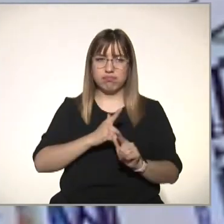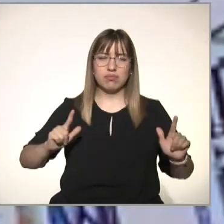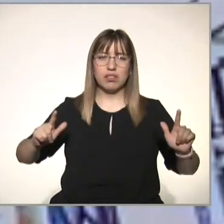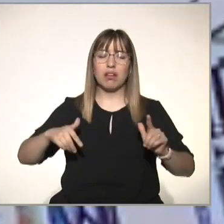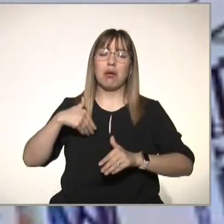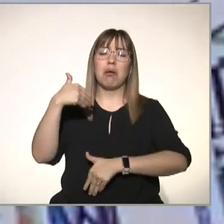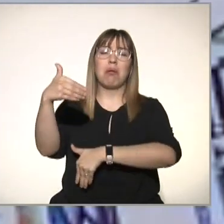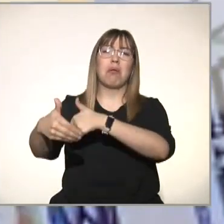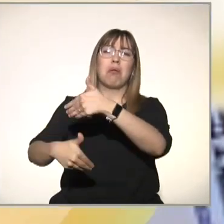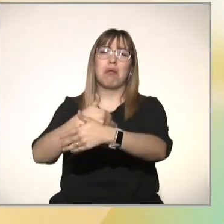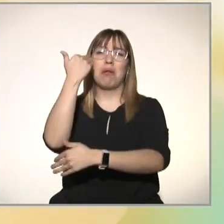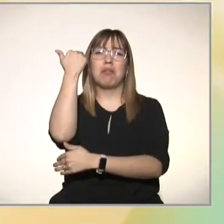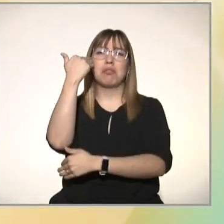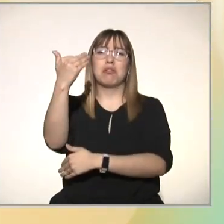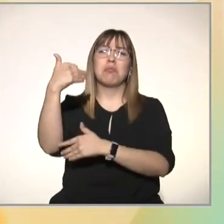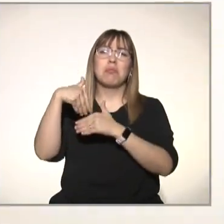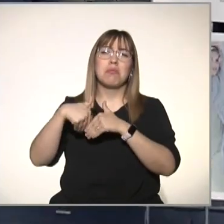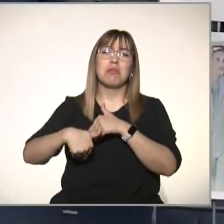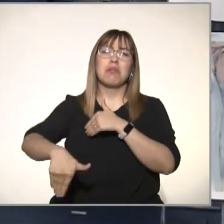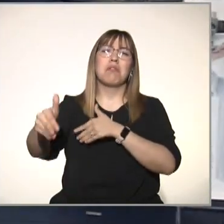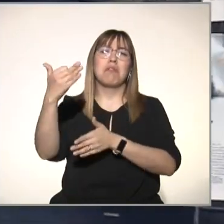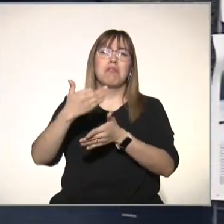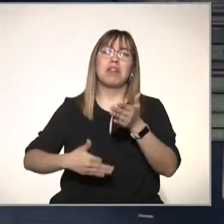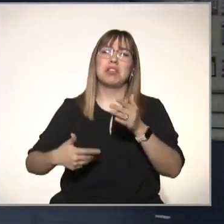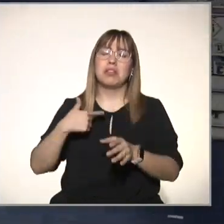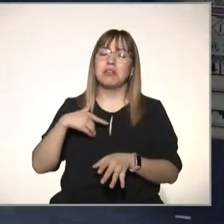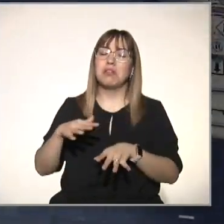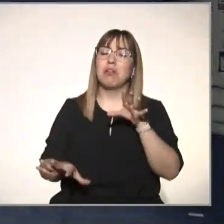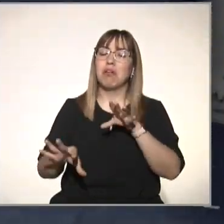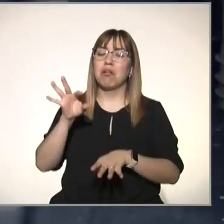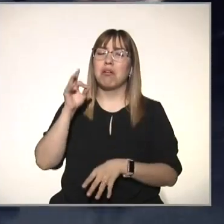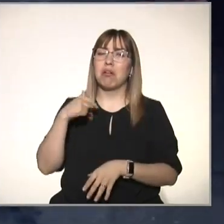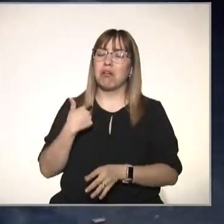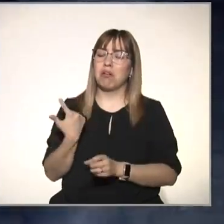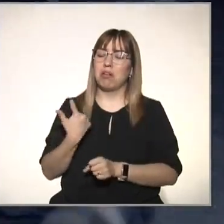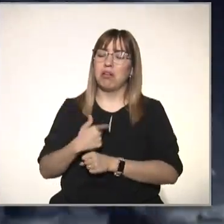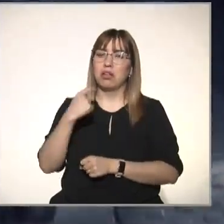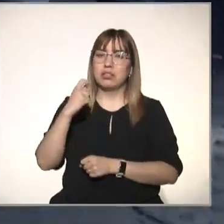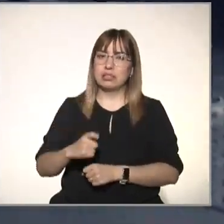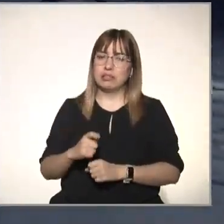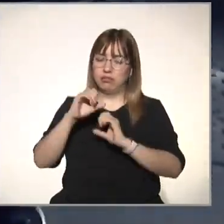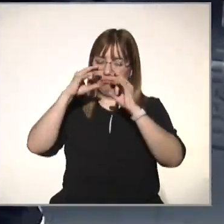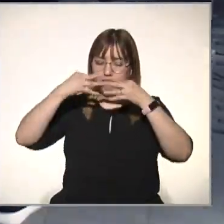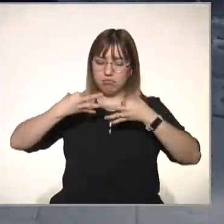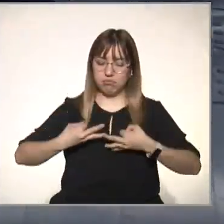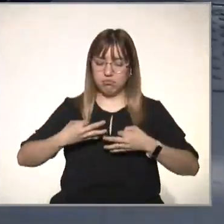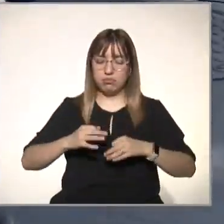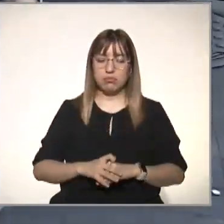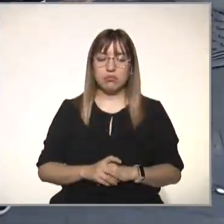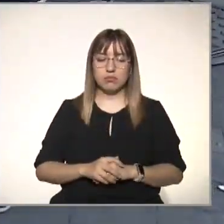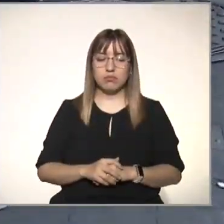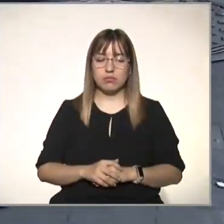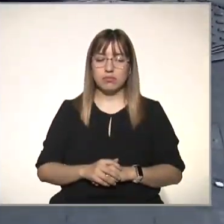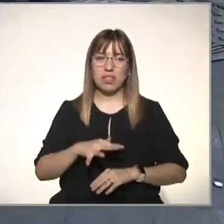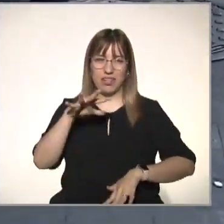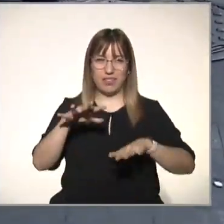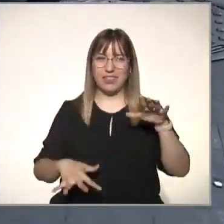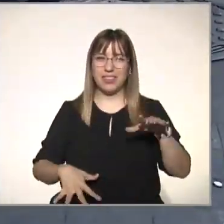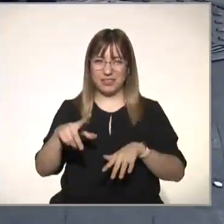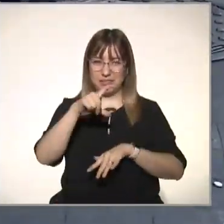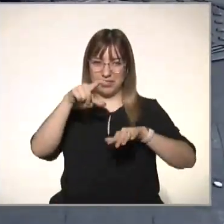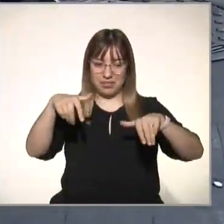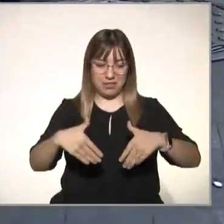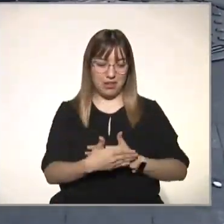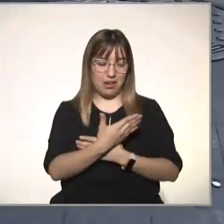saber, para descubrir quién es. A mí me parece que muchas veces cuando tenemos un hijo, lo